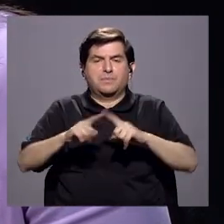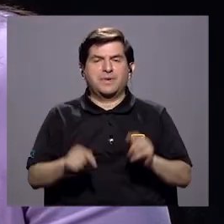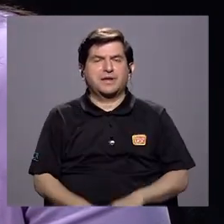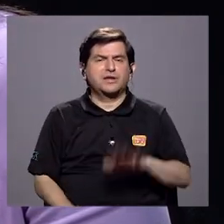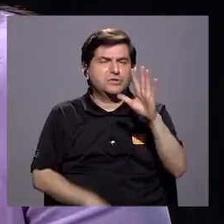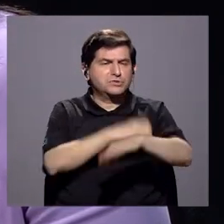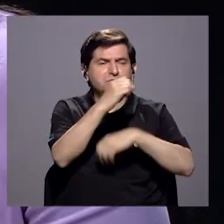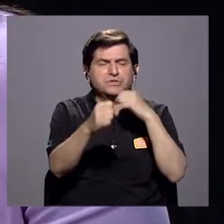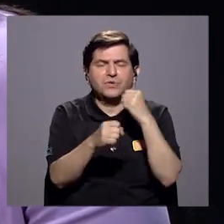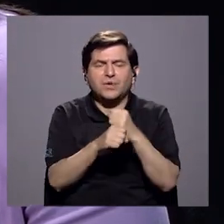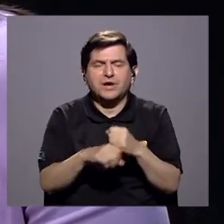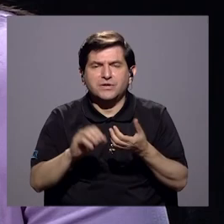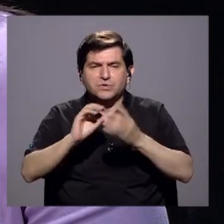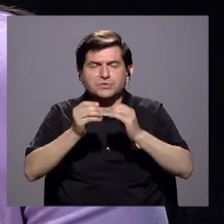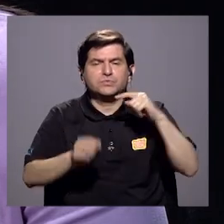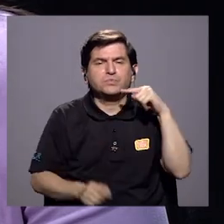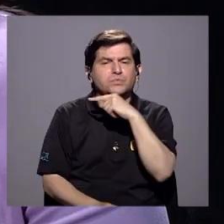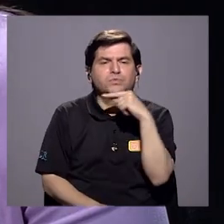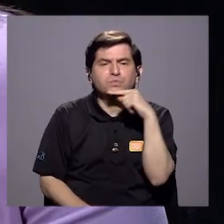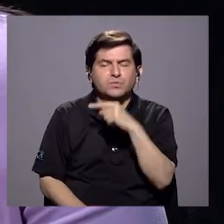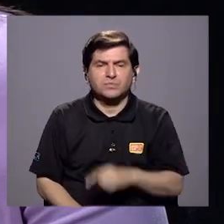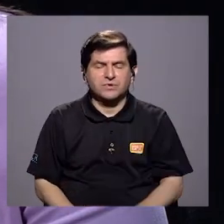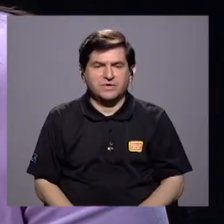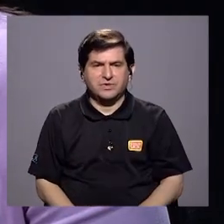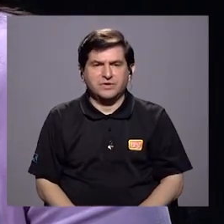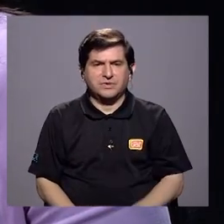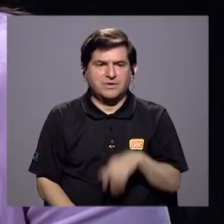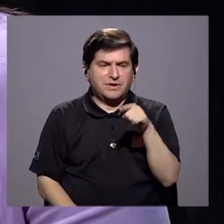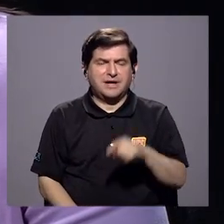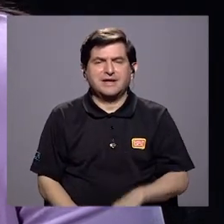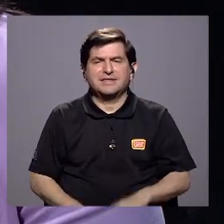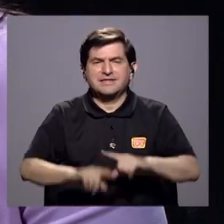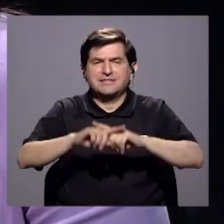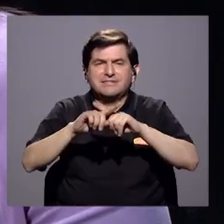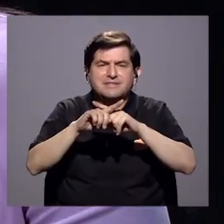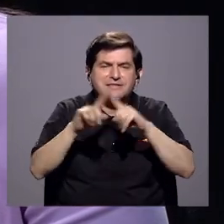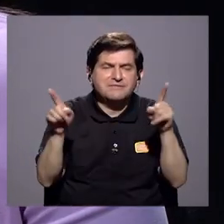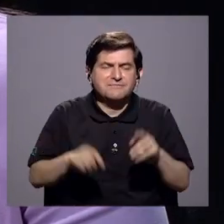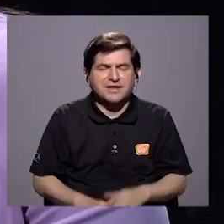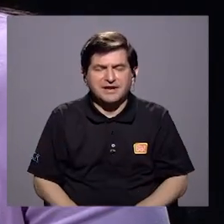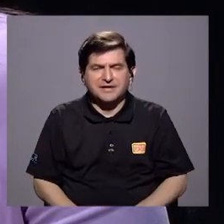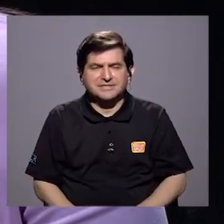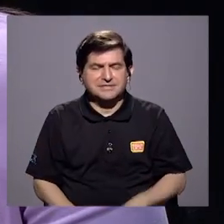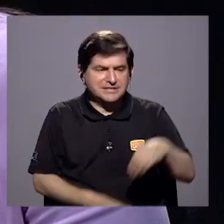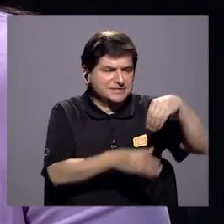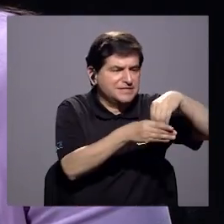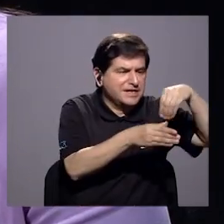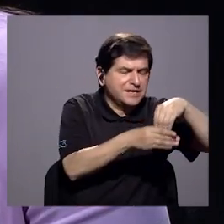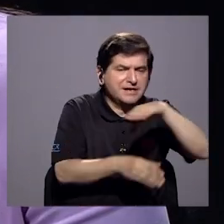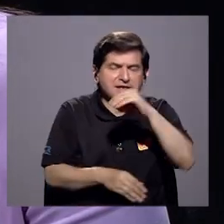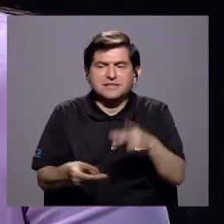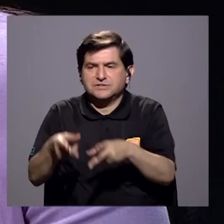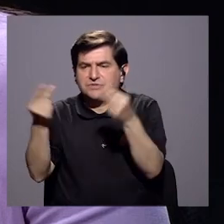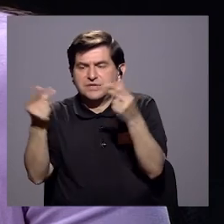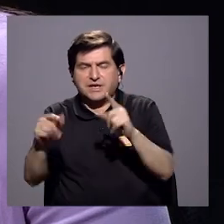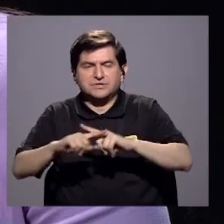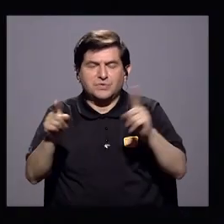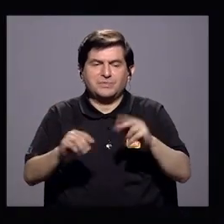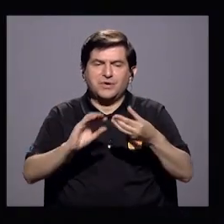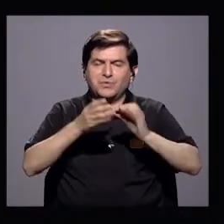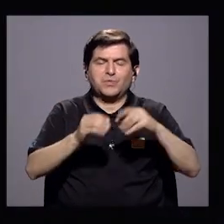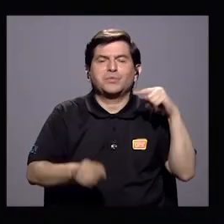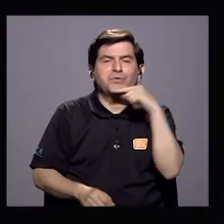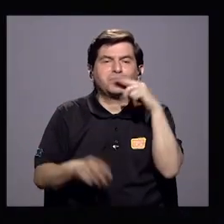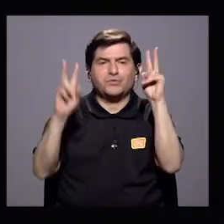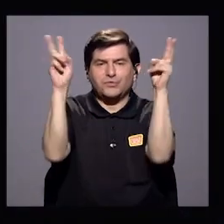de mostrar números rojos. Con gaps entre ingresos y egresos, unos más pequeños, unos más grandes, pero ciertamente números rojos desde entonces.